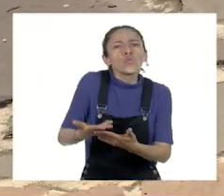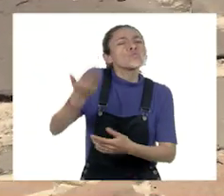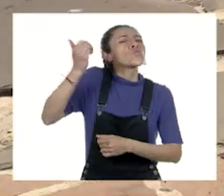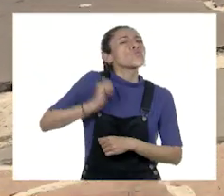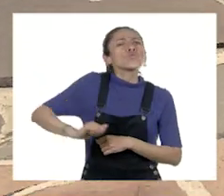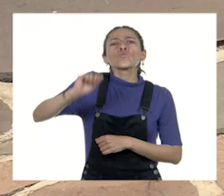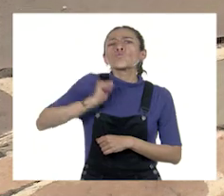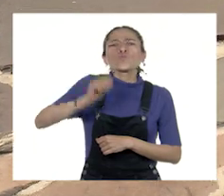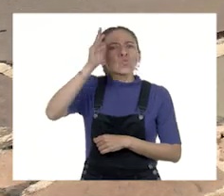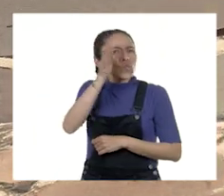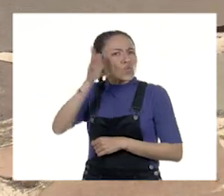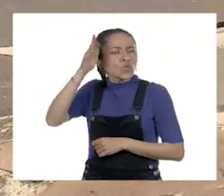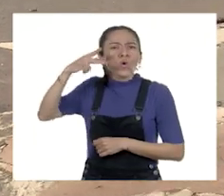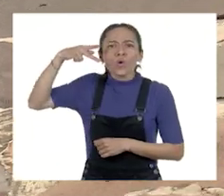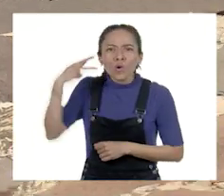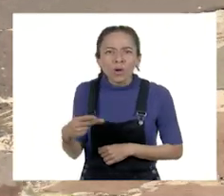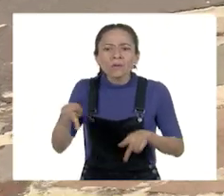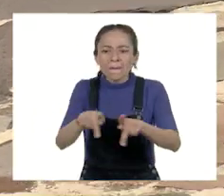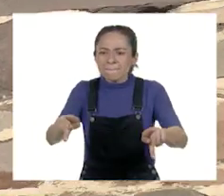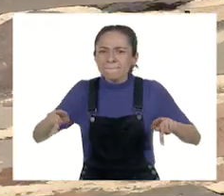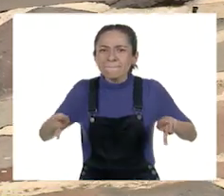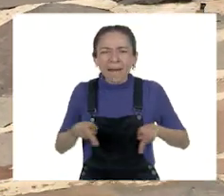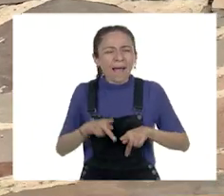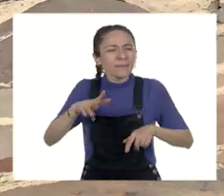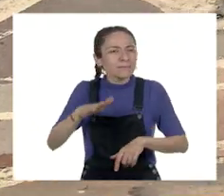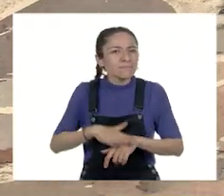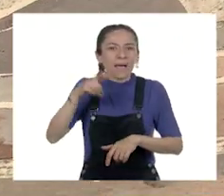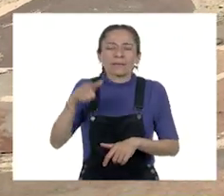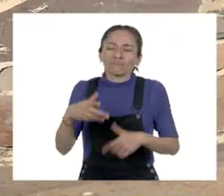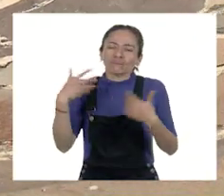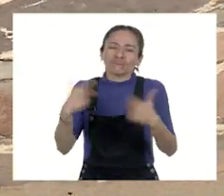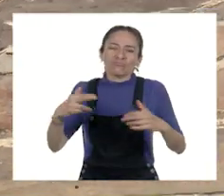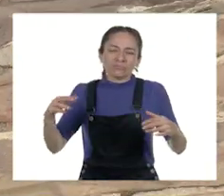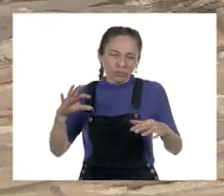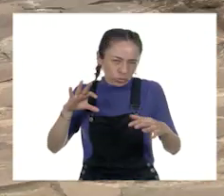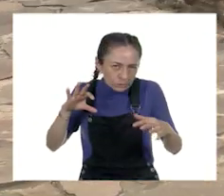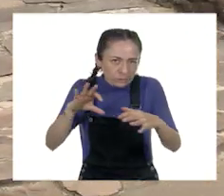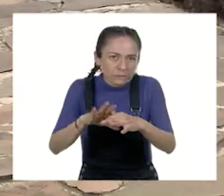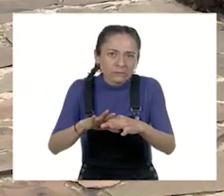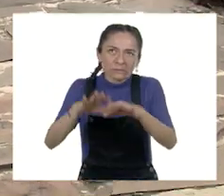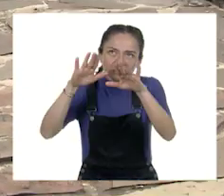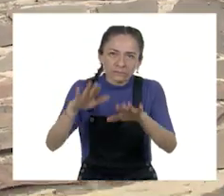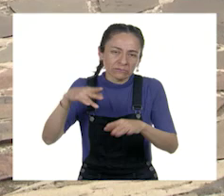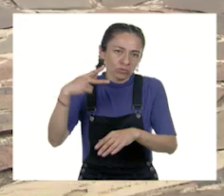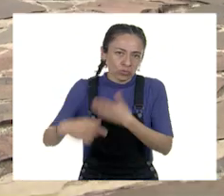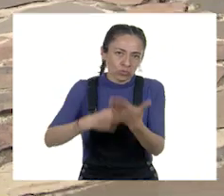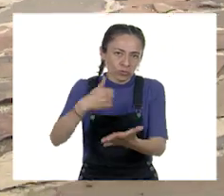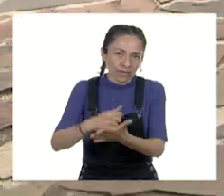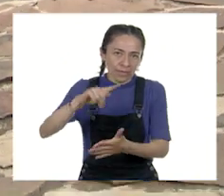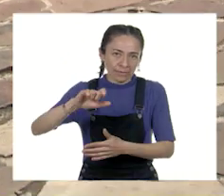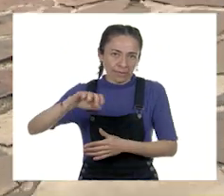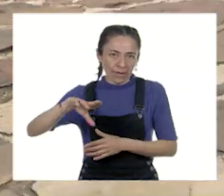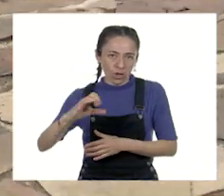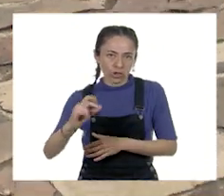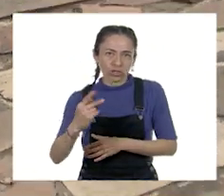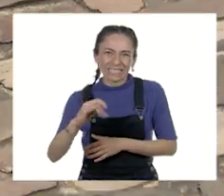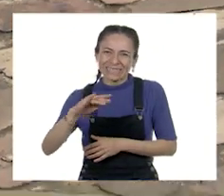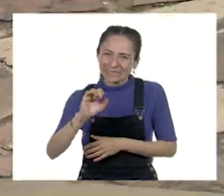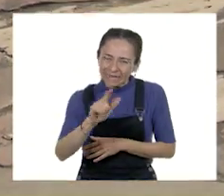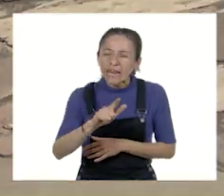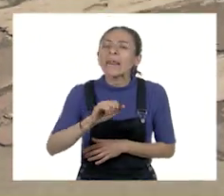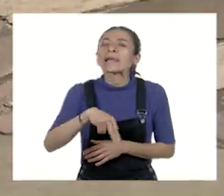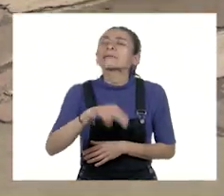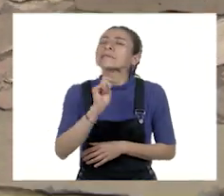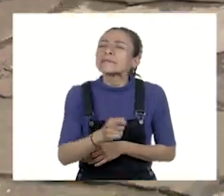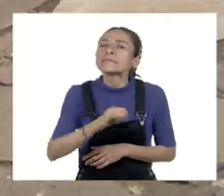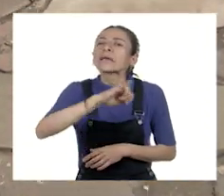prehispánico de la gran plaza del recinto ceremonial de Tenochtitlan. ¿De qué material es? Pues es laja de basalto, de